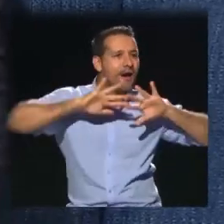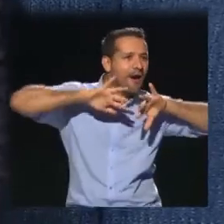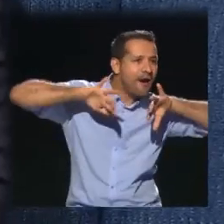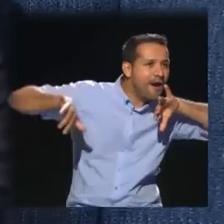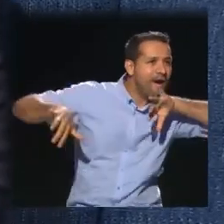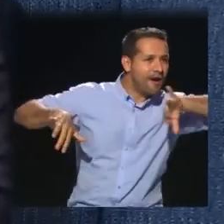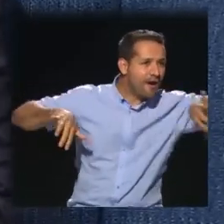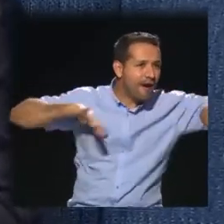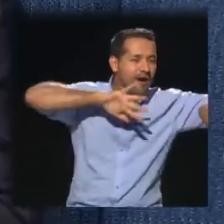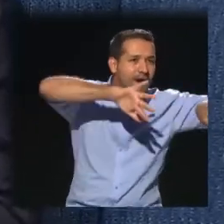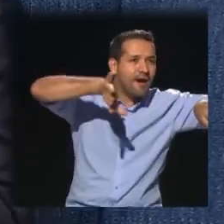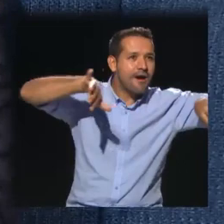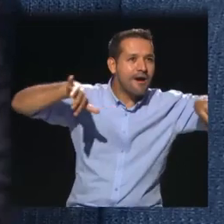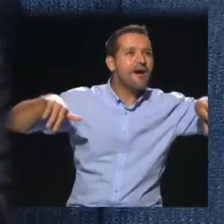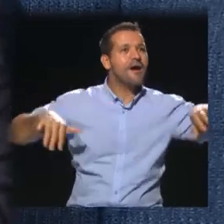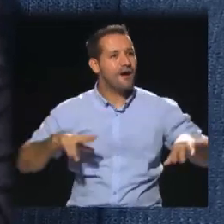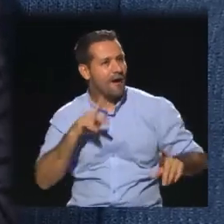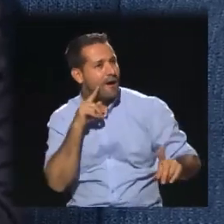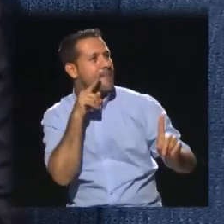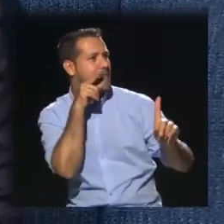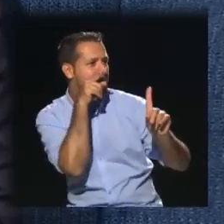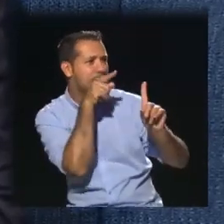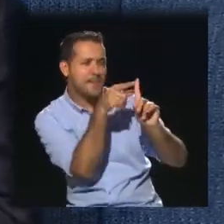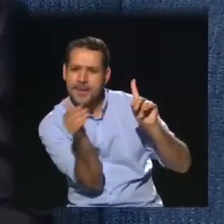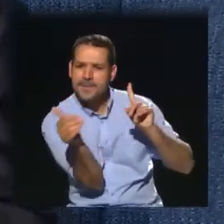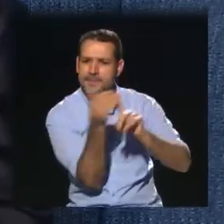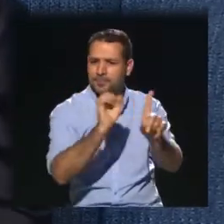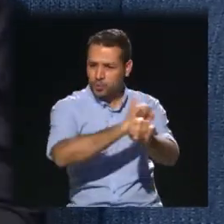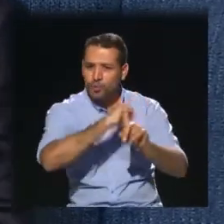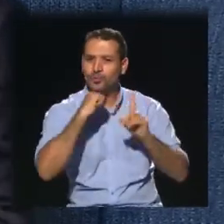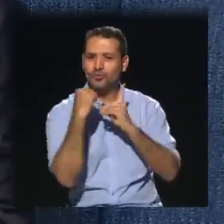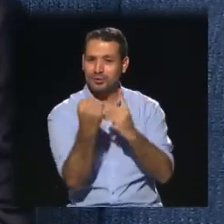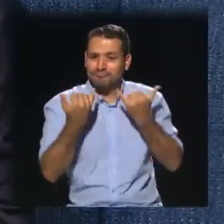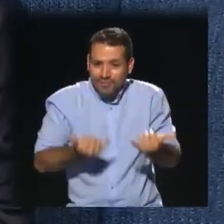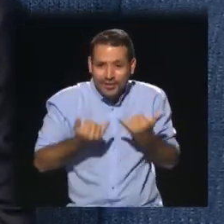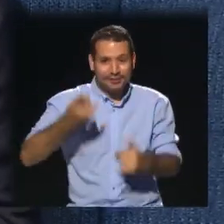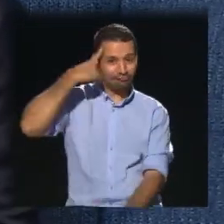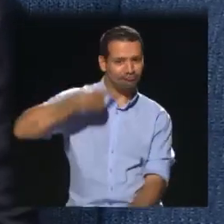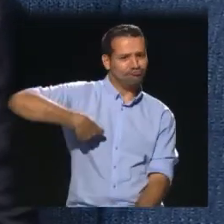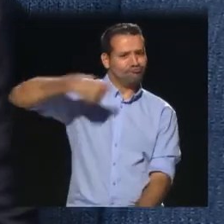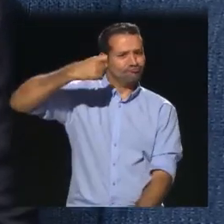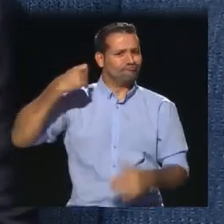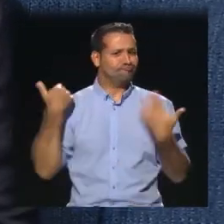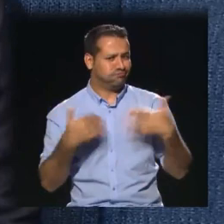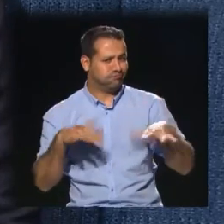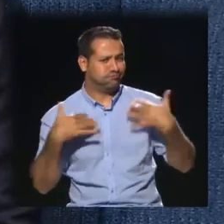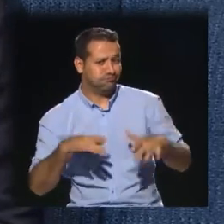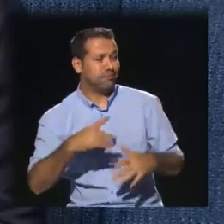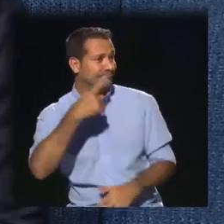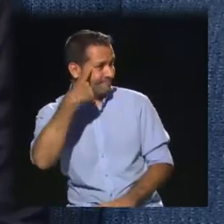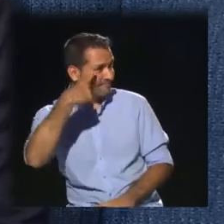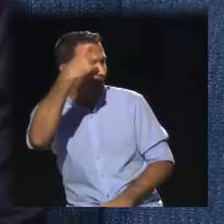vamos a ir avanzando en esas aspiraciones como sociedad. Creo que tenemos un gran reto, y para eso es necesario sobre